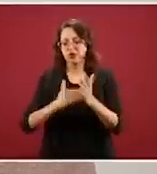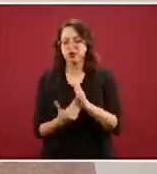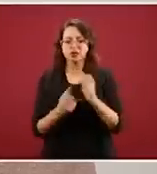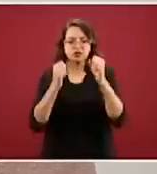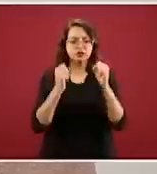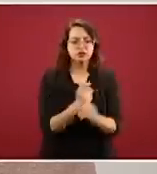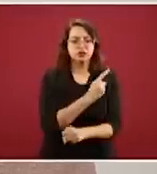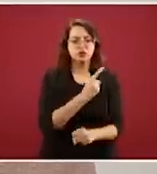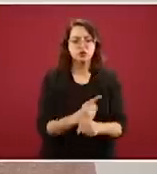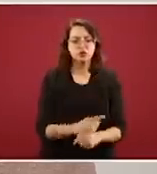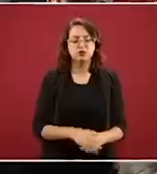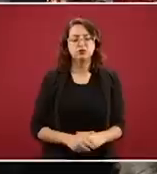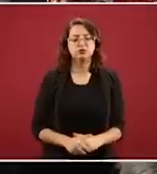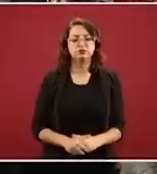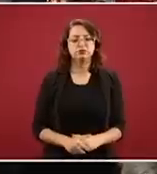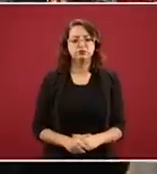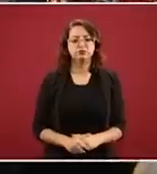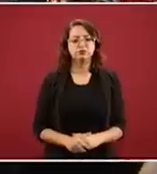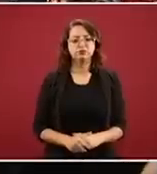seguridad.